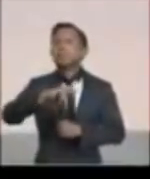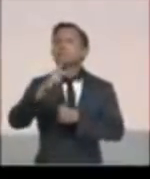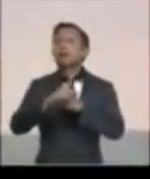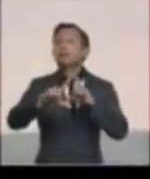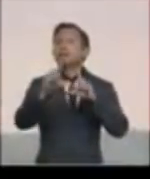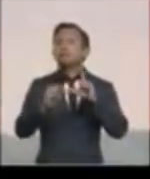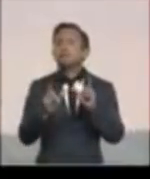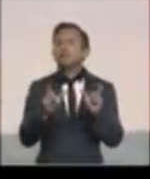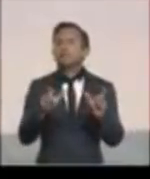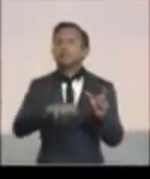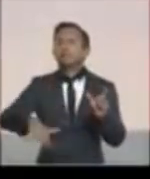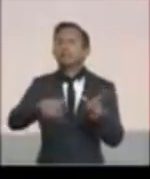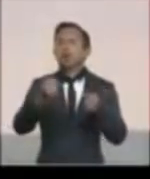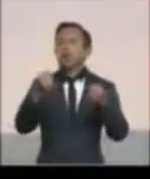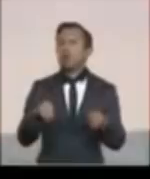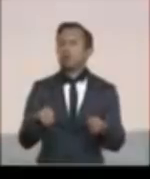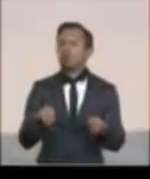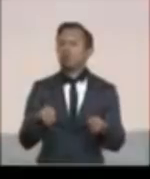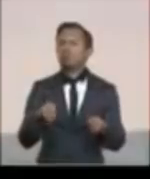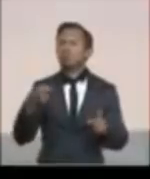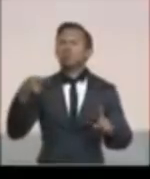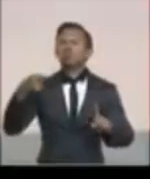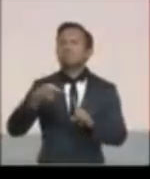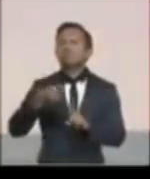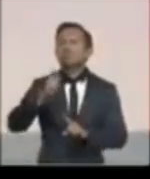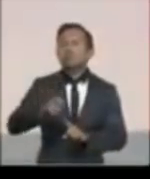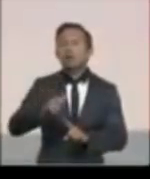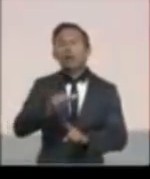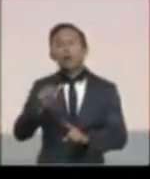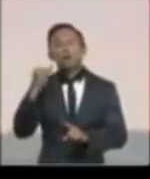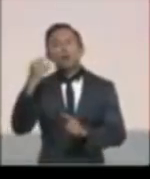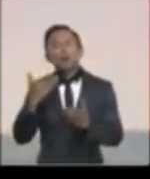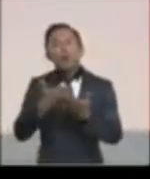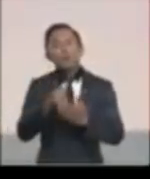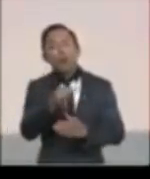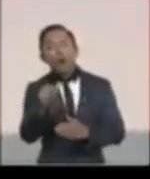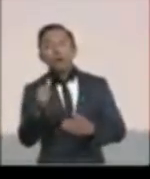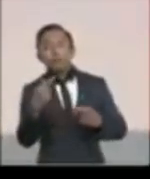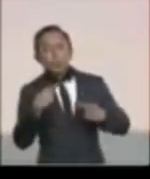ver con que no hagamos propuestas populistas. Y Andrés